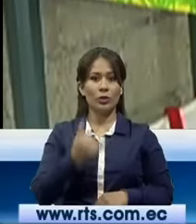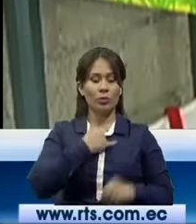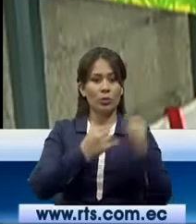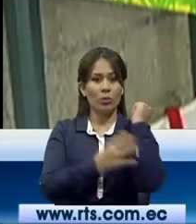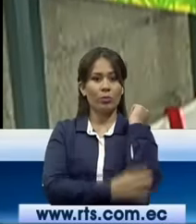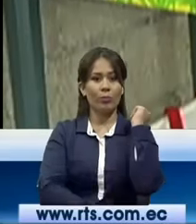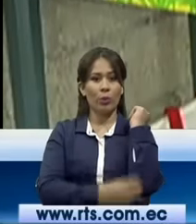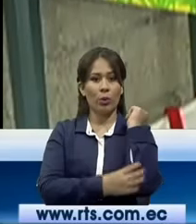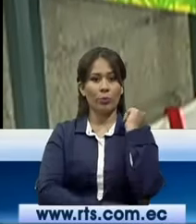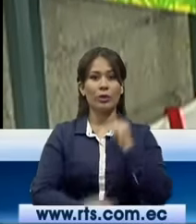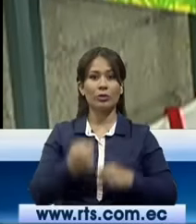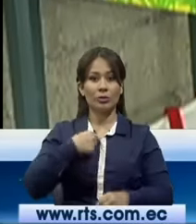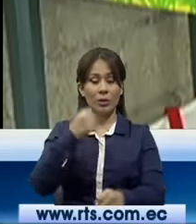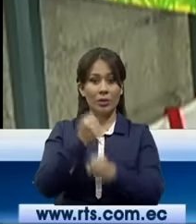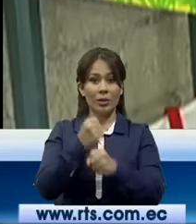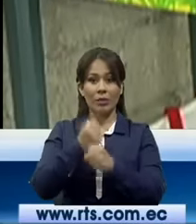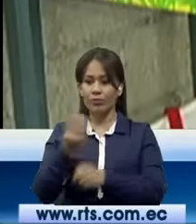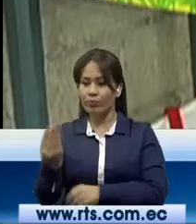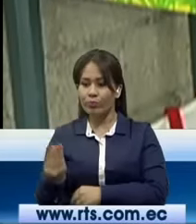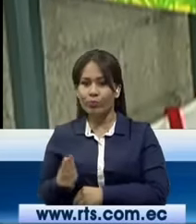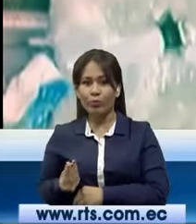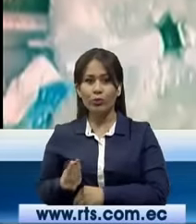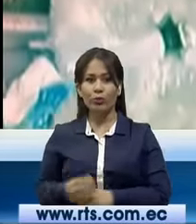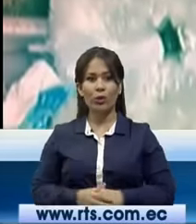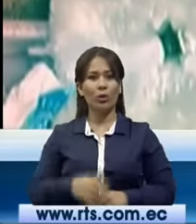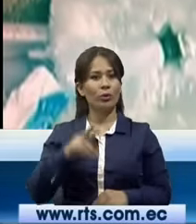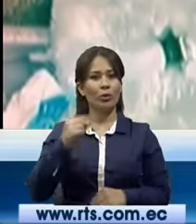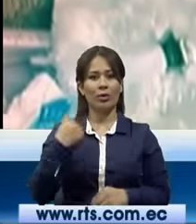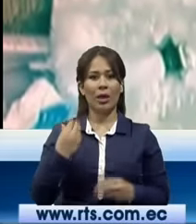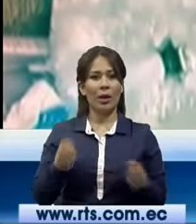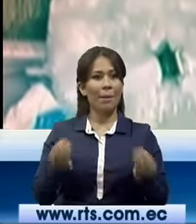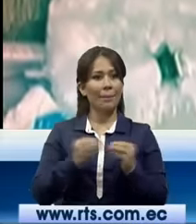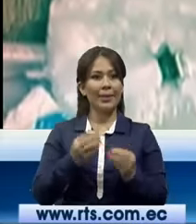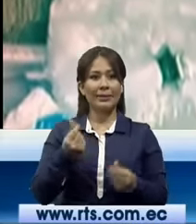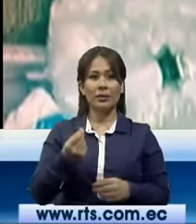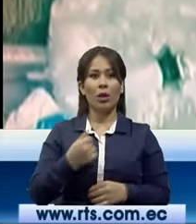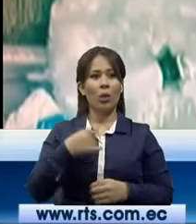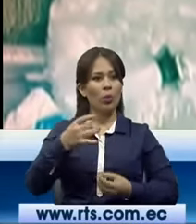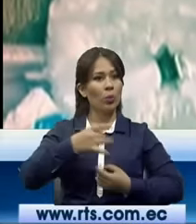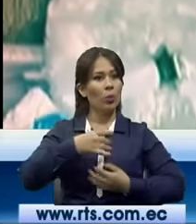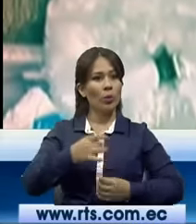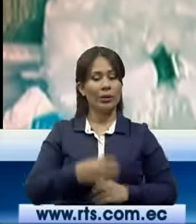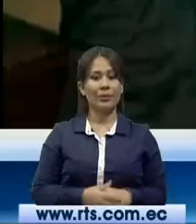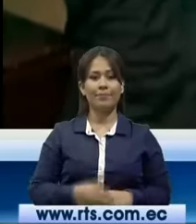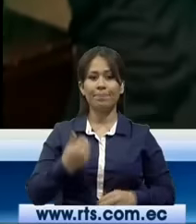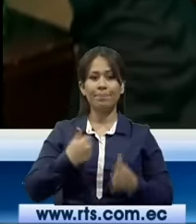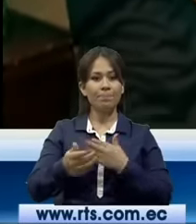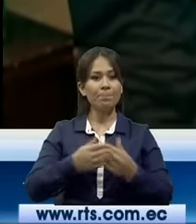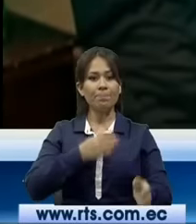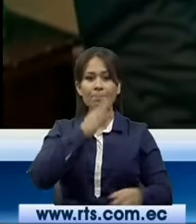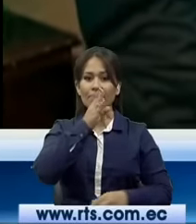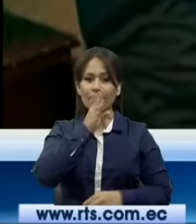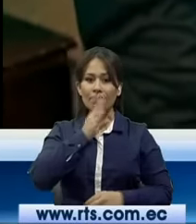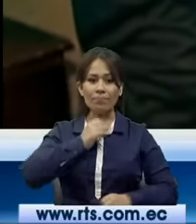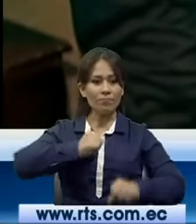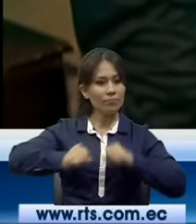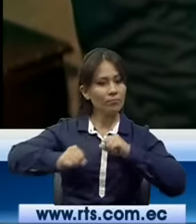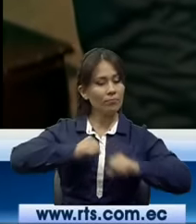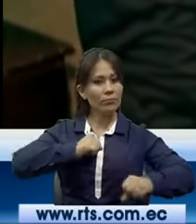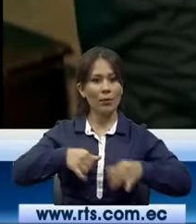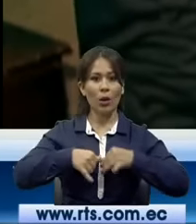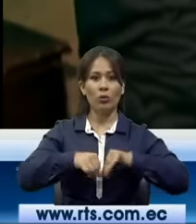pobre, en lo que yo trabajo, no me cansa. Y aunque sienten mucho dolor, sacan fuerzas para salir adelante por